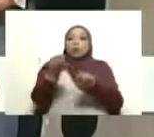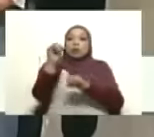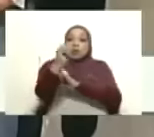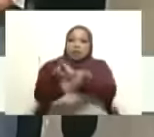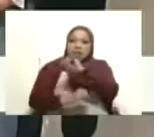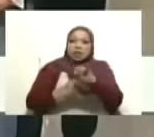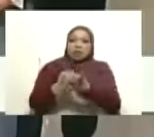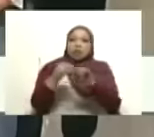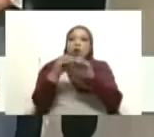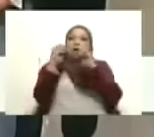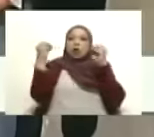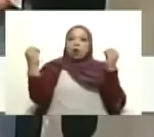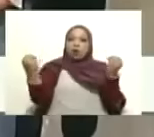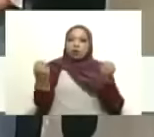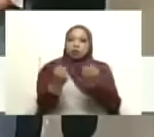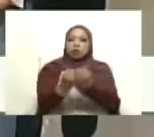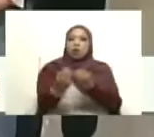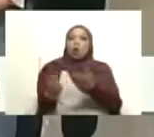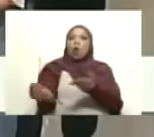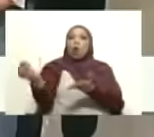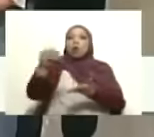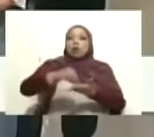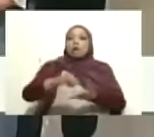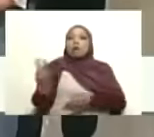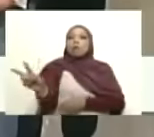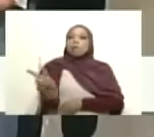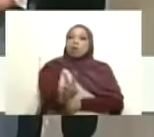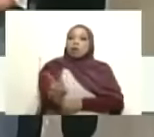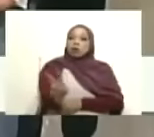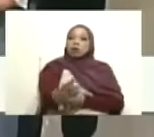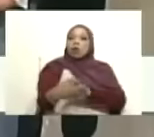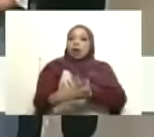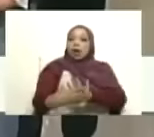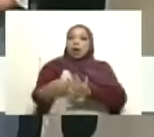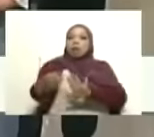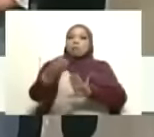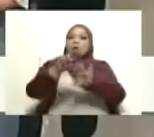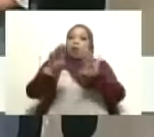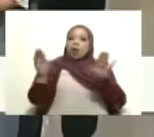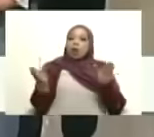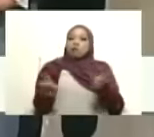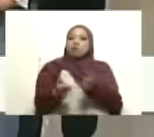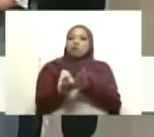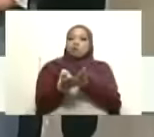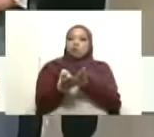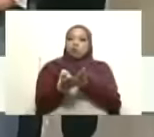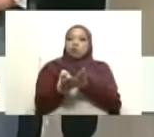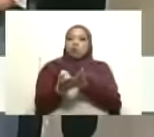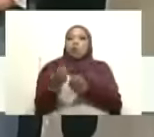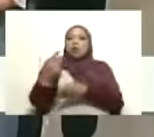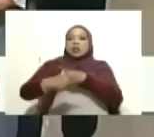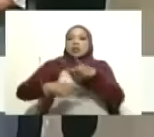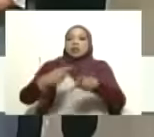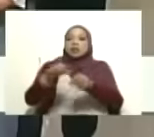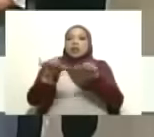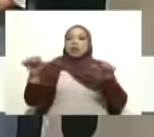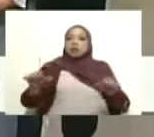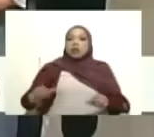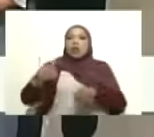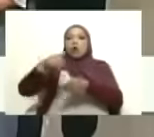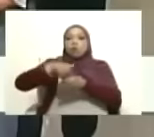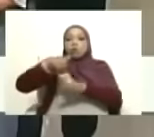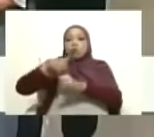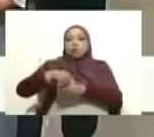internacionales que nuevamente Venezuela es ejemplo en el mundo y que garantiza sin